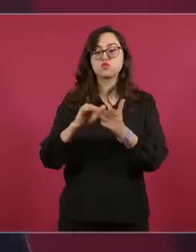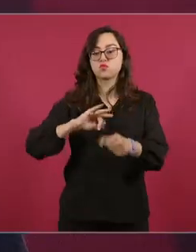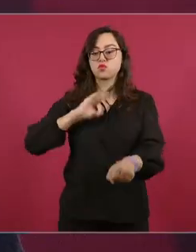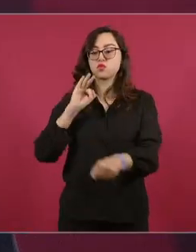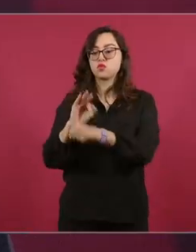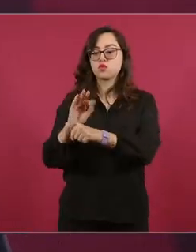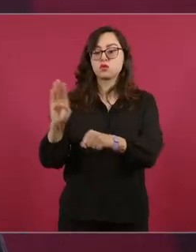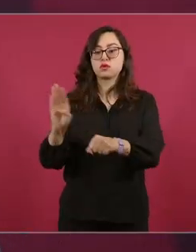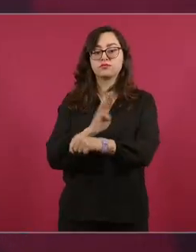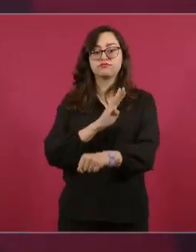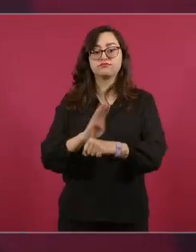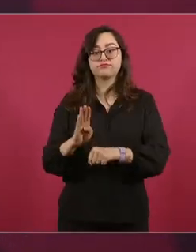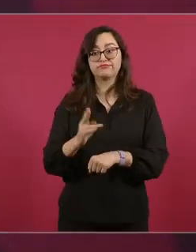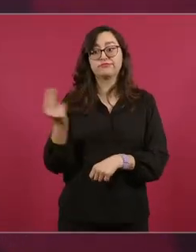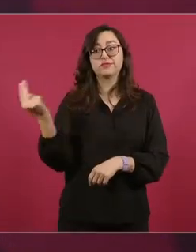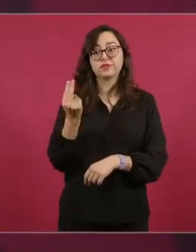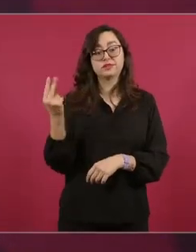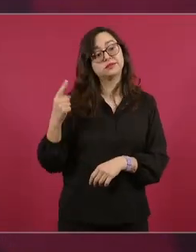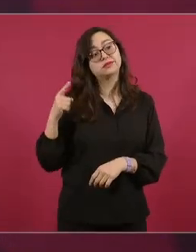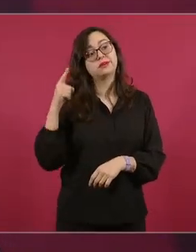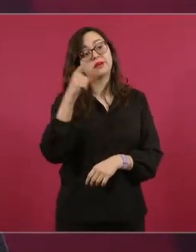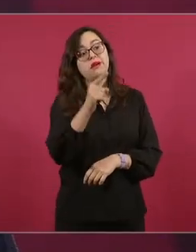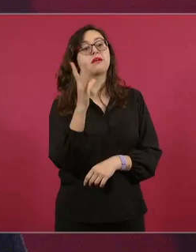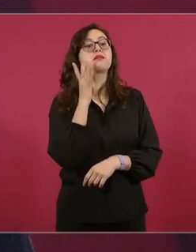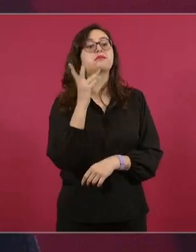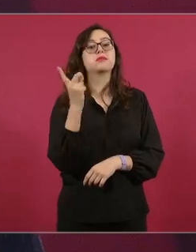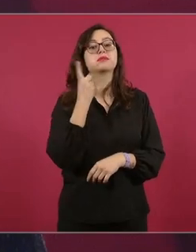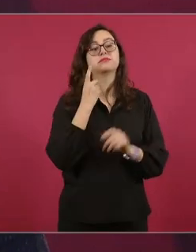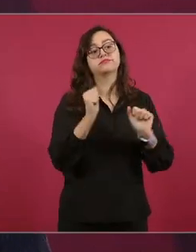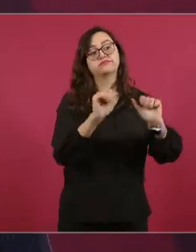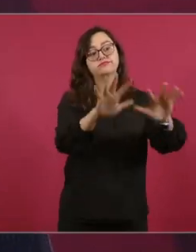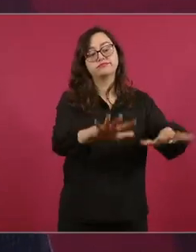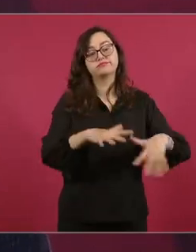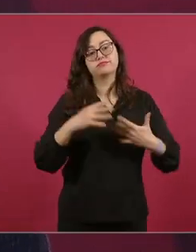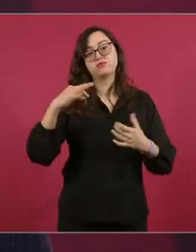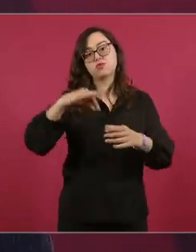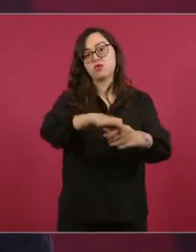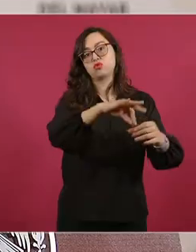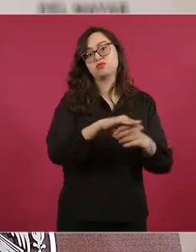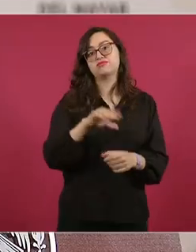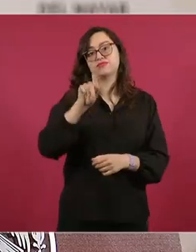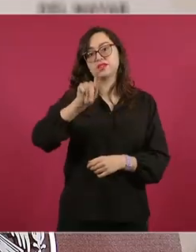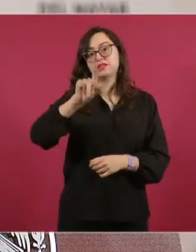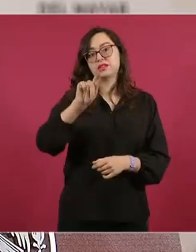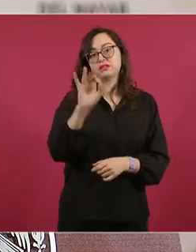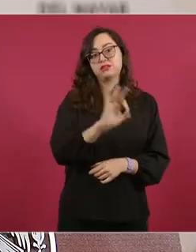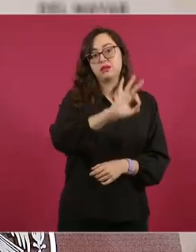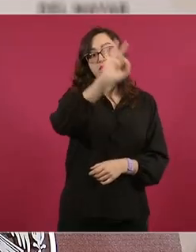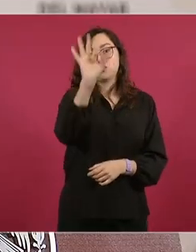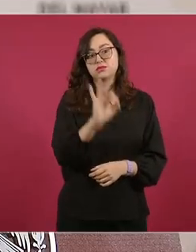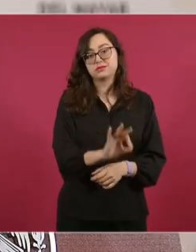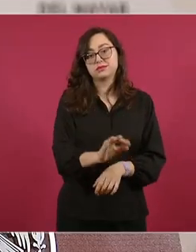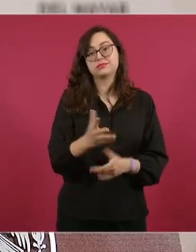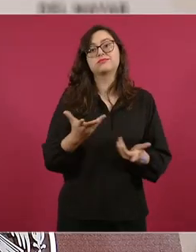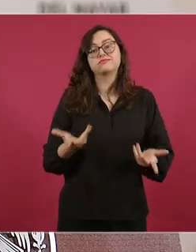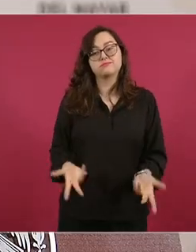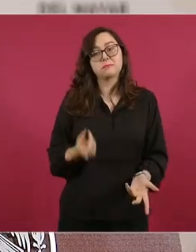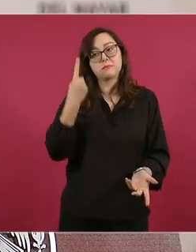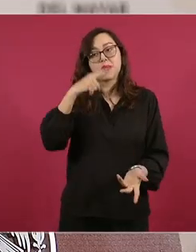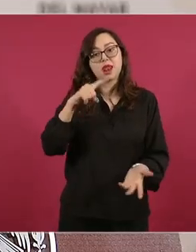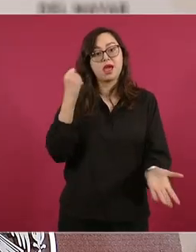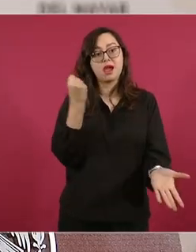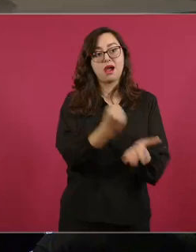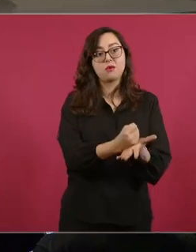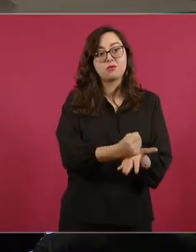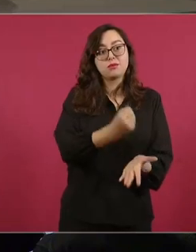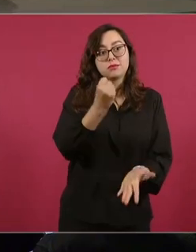de 2/3 partes de los votos en las cámaras. Por ello, aprovecho el espacio para hacer un llamado así a la sociedad y